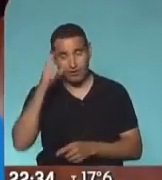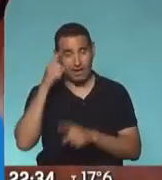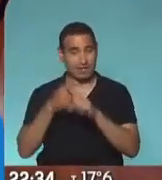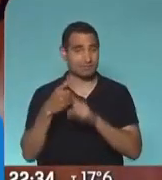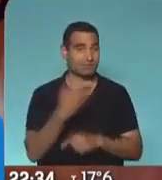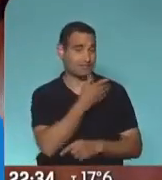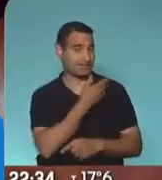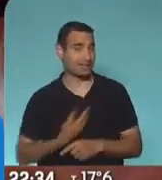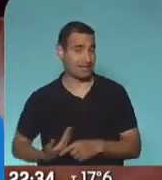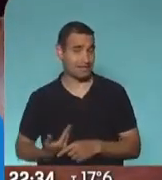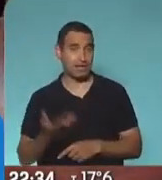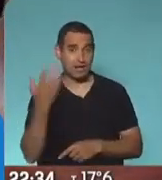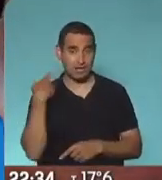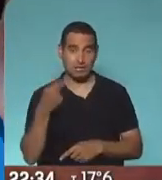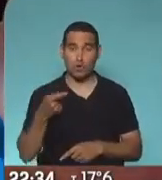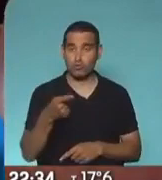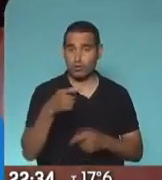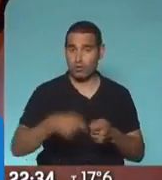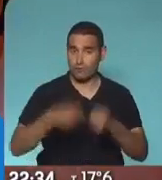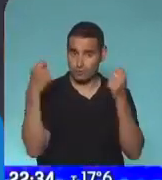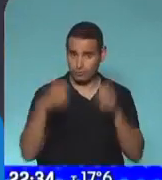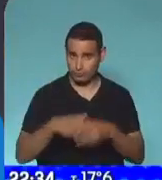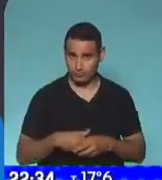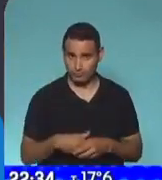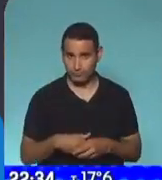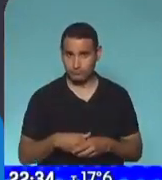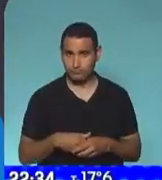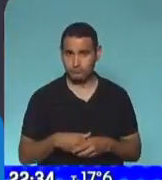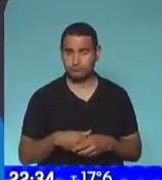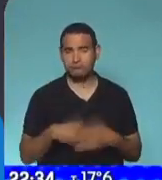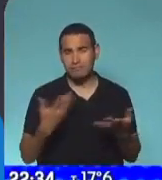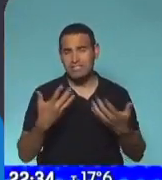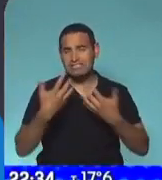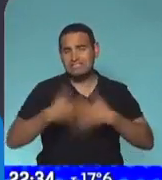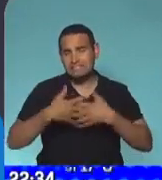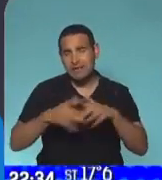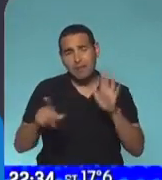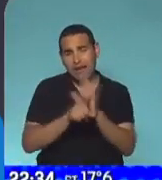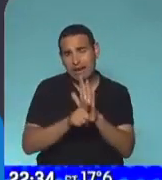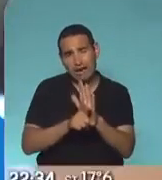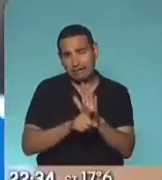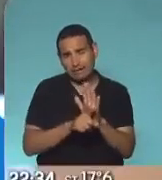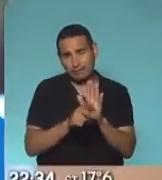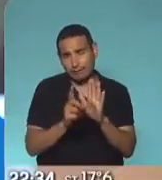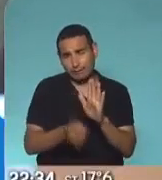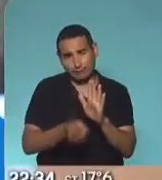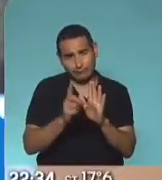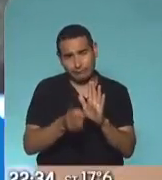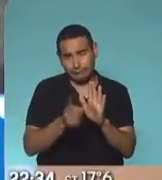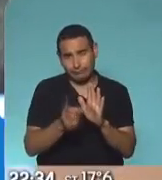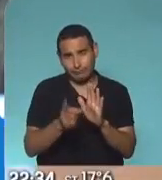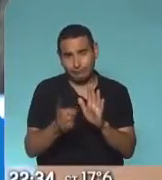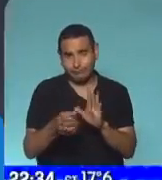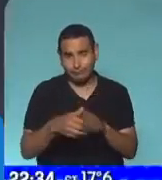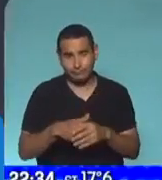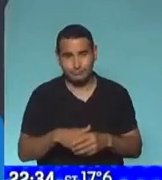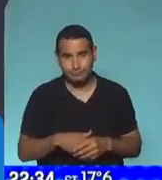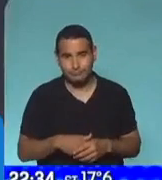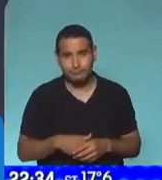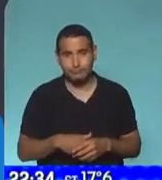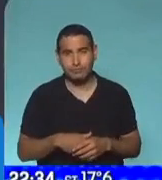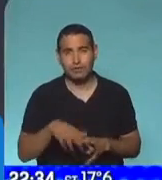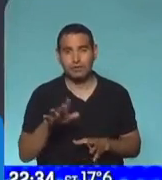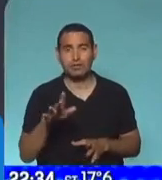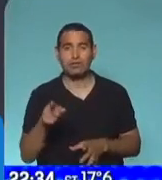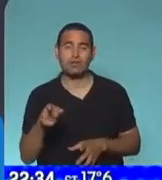expresidente acusado de violación. Por lo tanto, el sistema legal persiste en su salud en ese sentido y se juzga